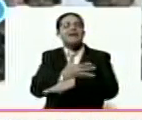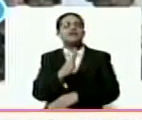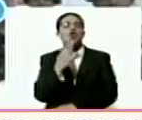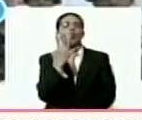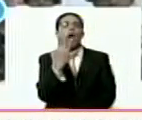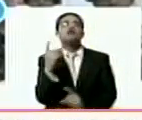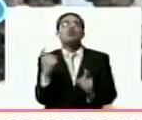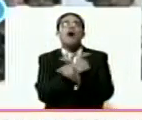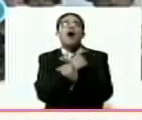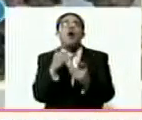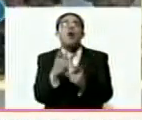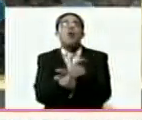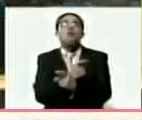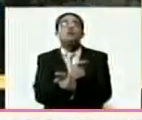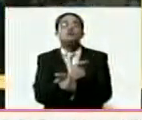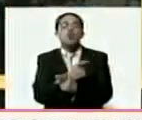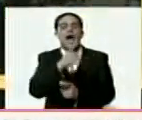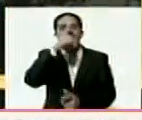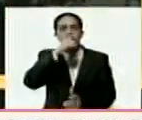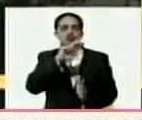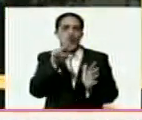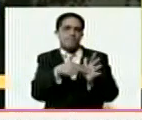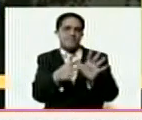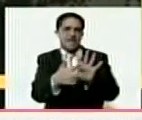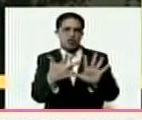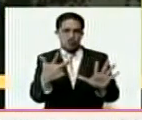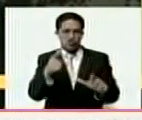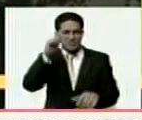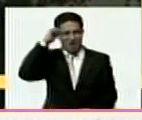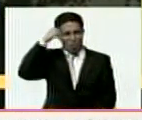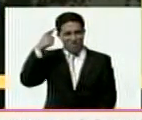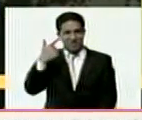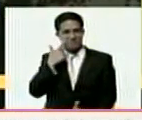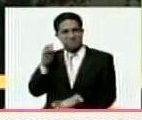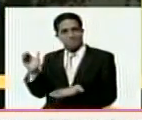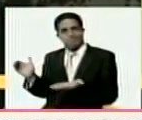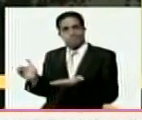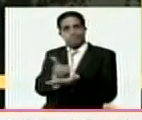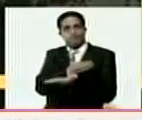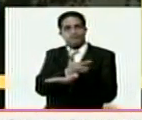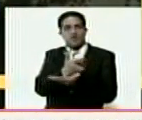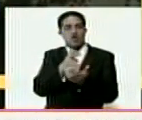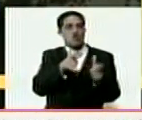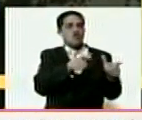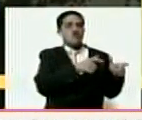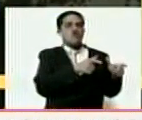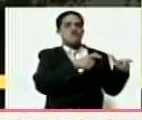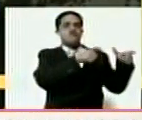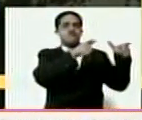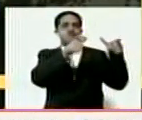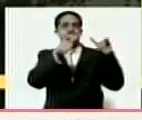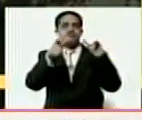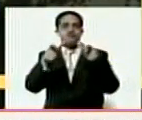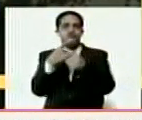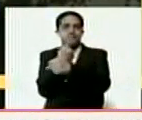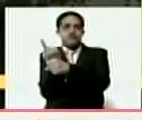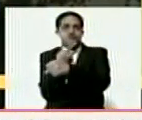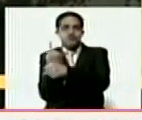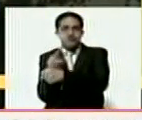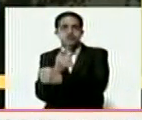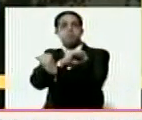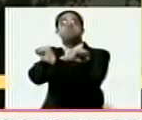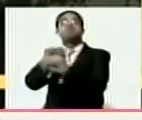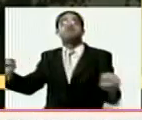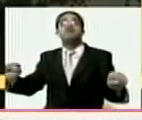del año 2018, que fue el intento de magnicidio contra el presidente Maduro y